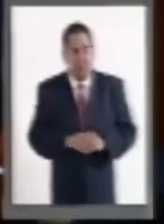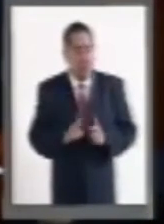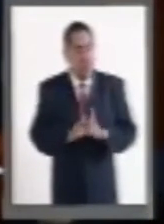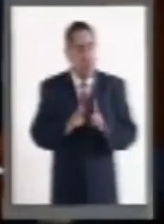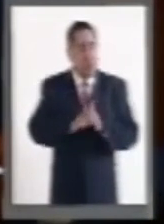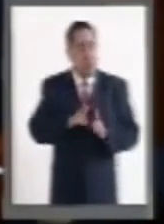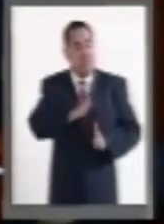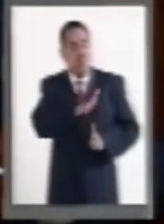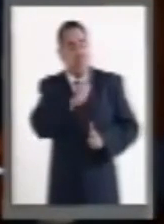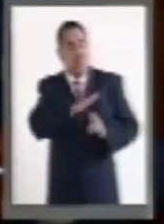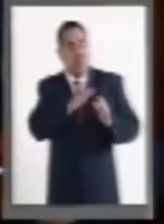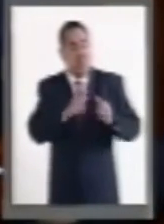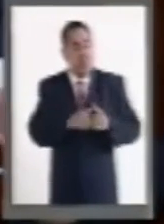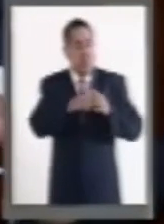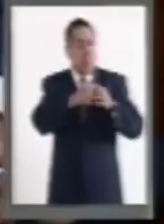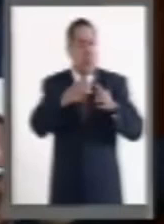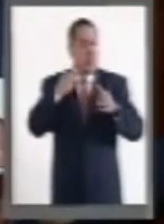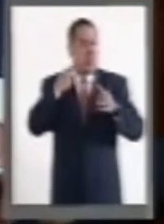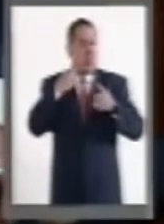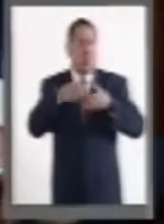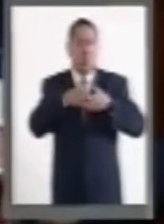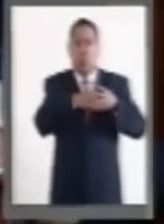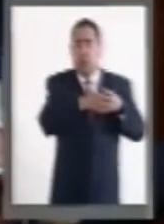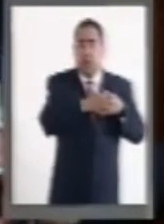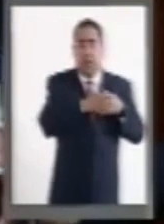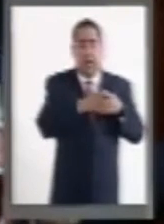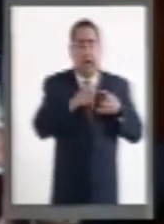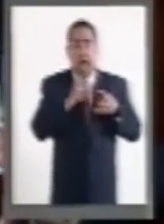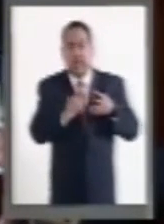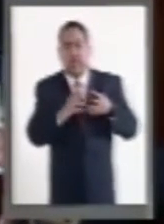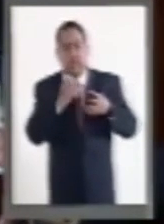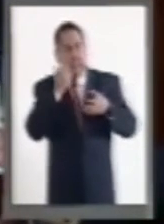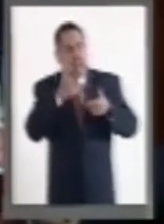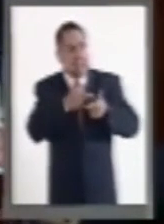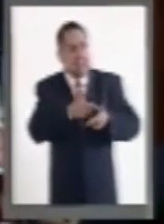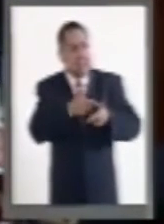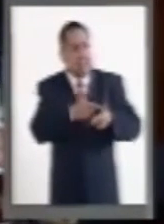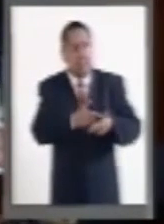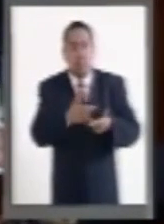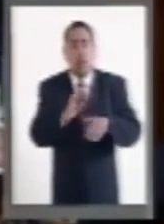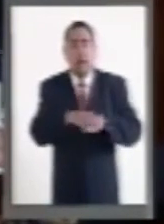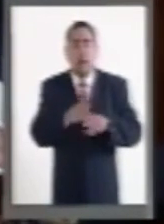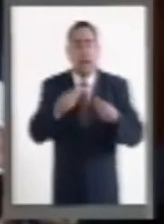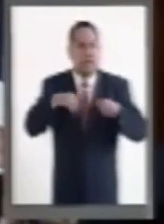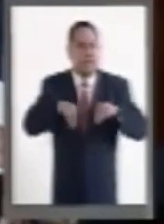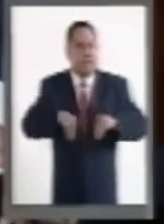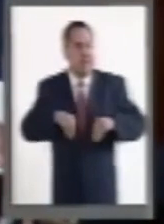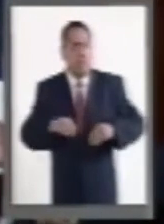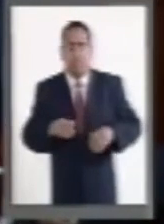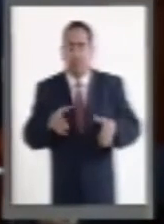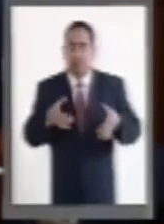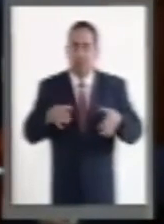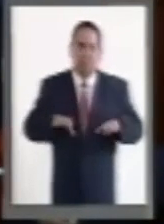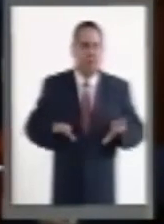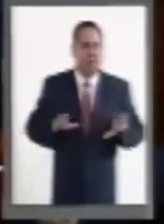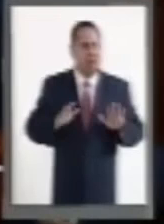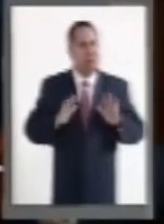política no ha querido eliminarla porque de ella viven y viven muy bien.